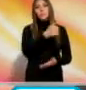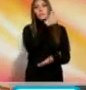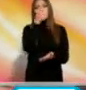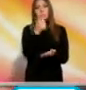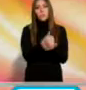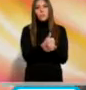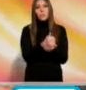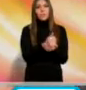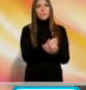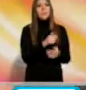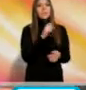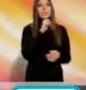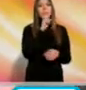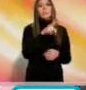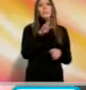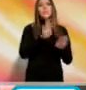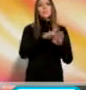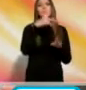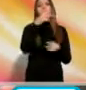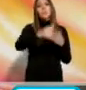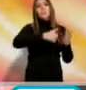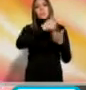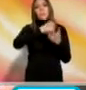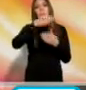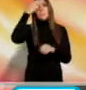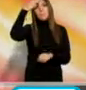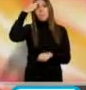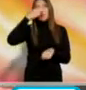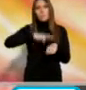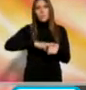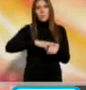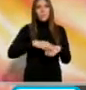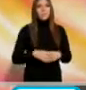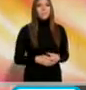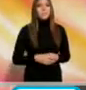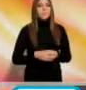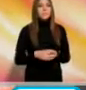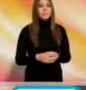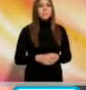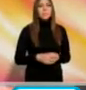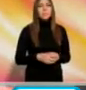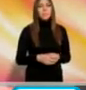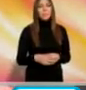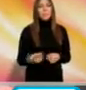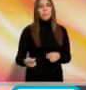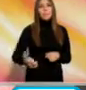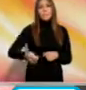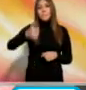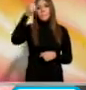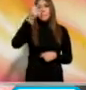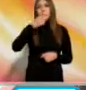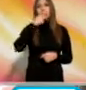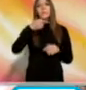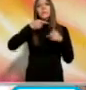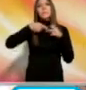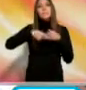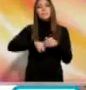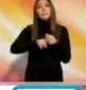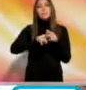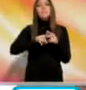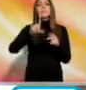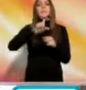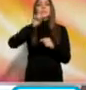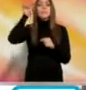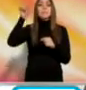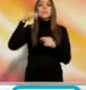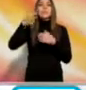son parte de las ciudades y la memoria. Dice así el primero: partiendo de allá y caminando 3